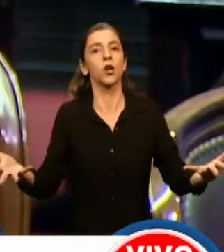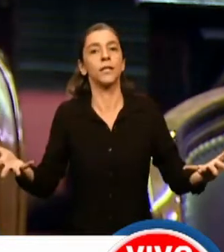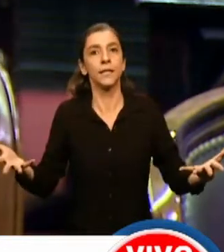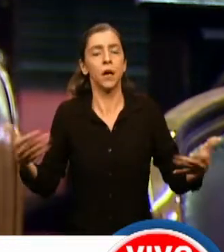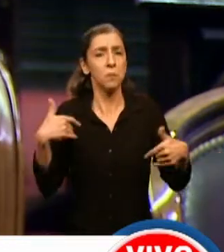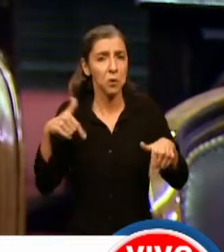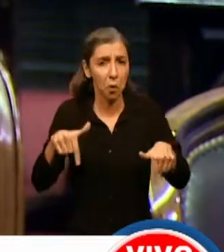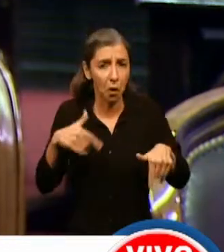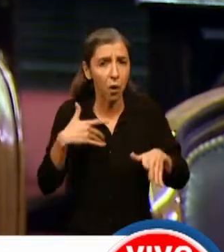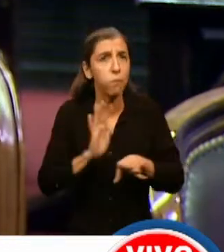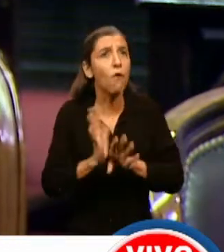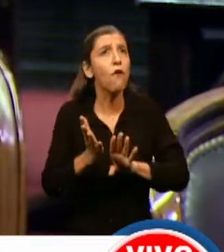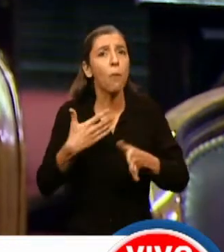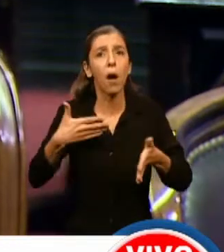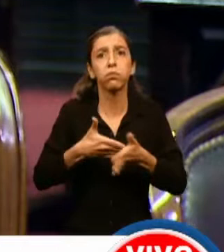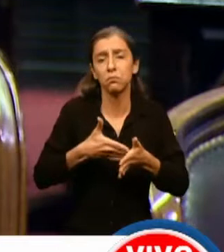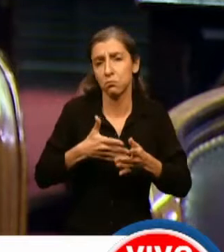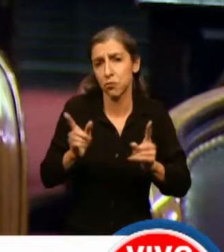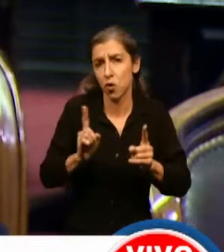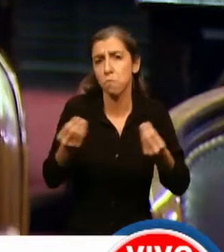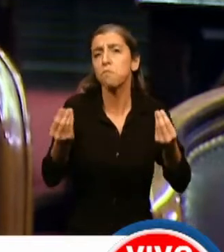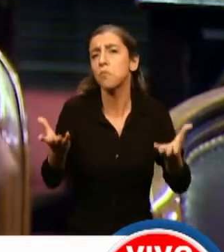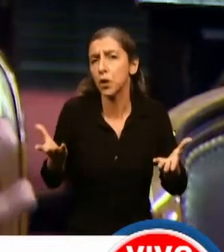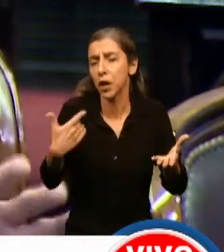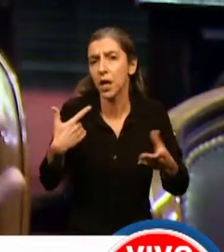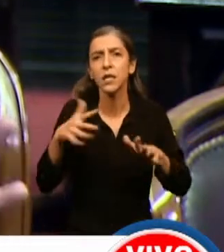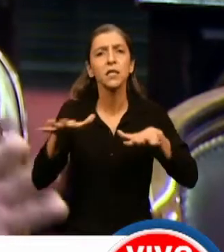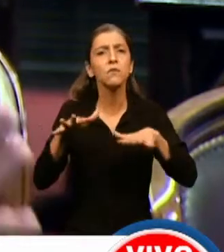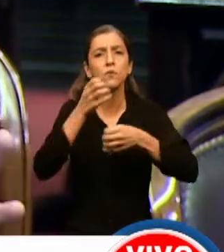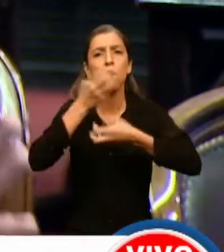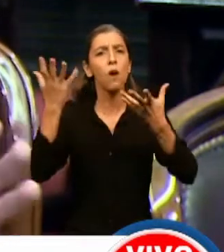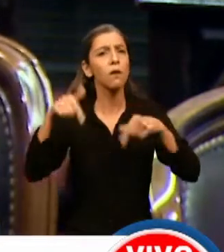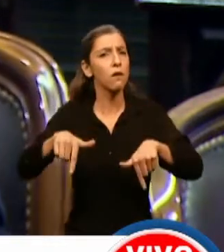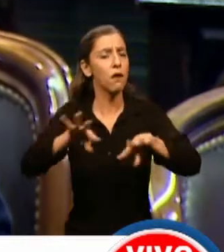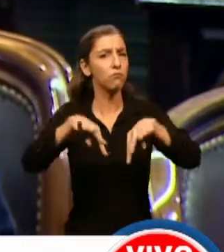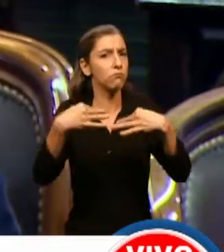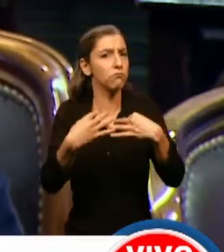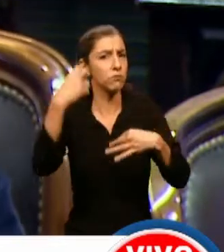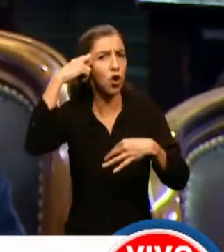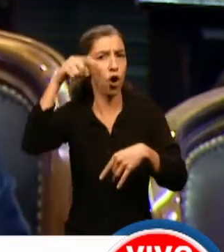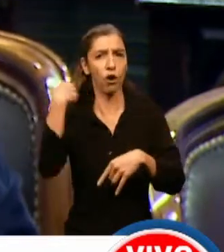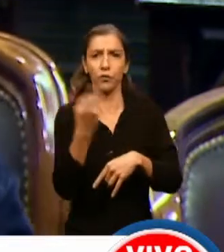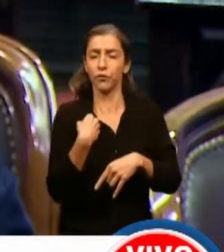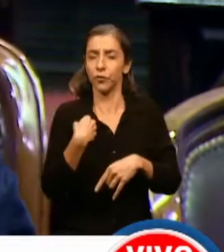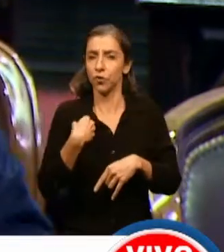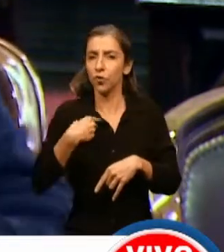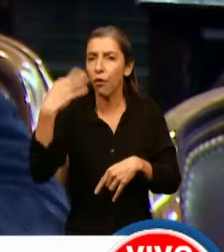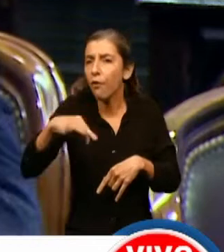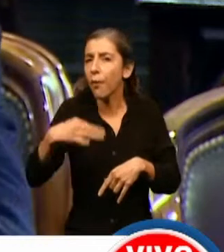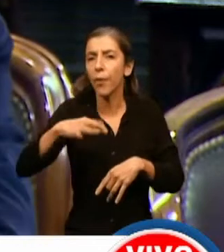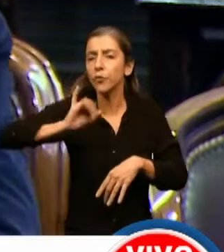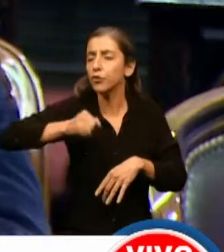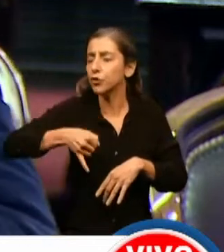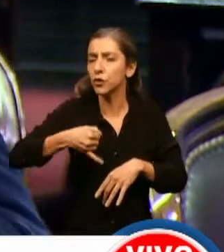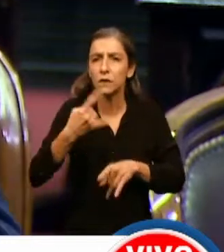Cualquiera sea el momento histórico, este Congreso y esta Cámara de Diputados está habilitado para ese reconocimiento y ampliación